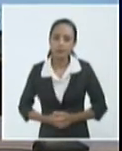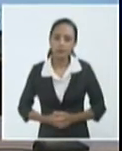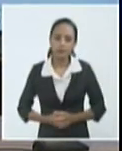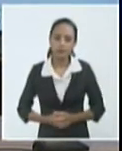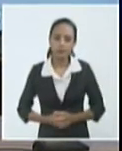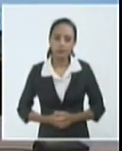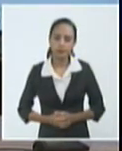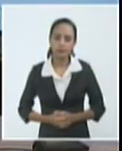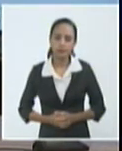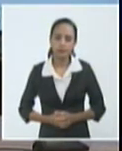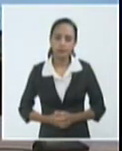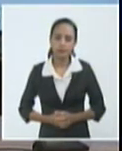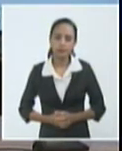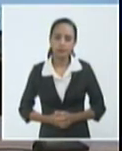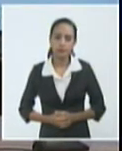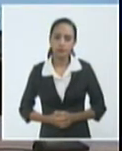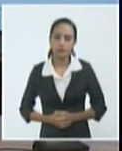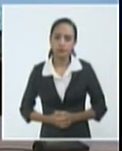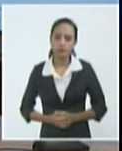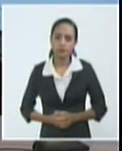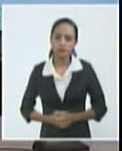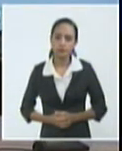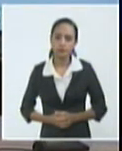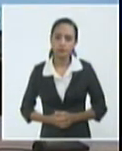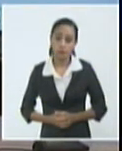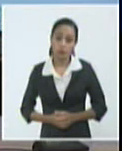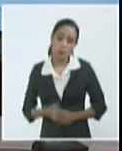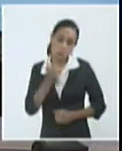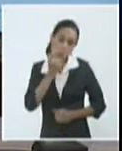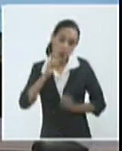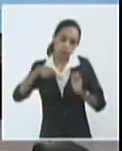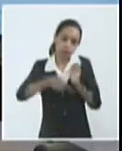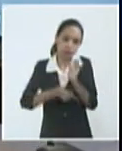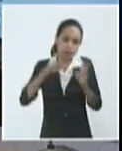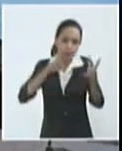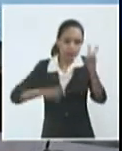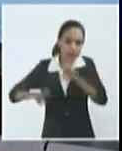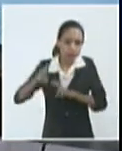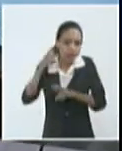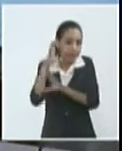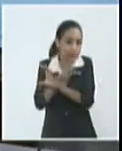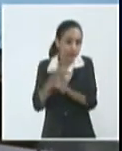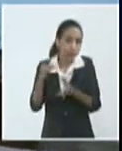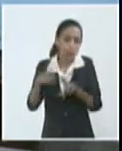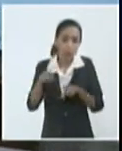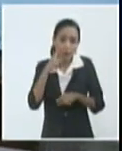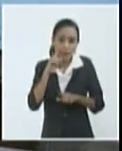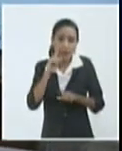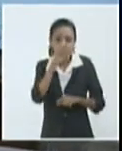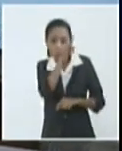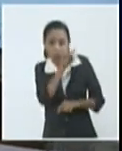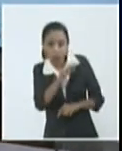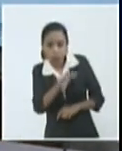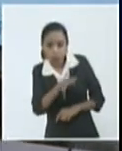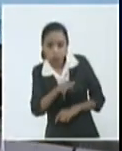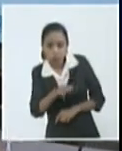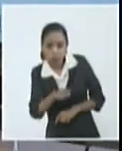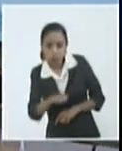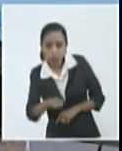y con más rigor científico, pero también lo que muestran es este decrecimiento, y más o menos estamos en los mismos